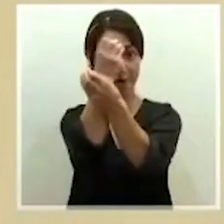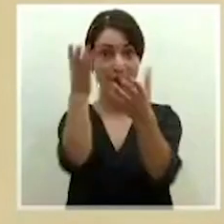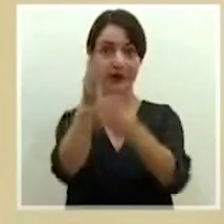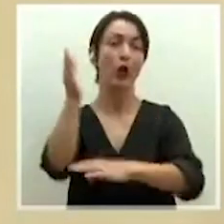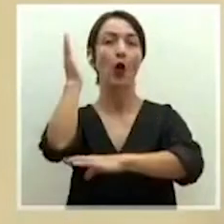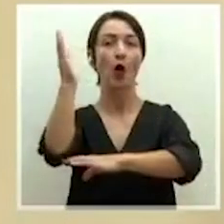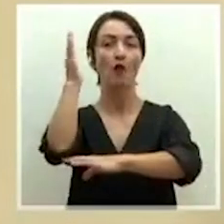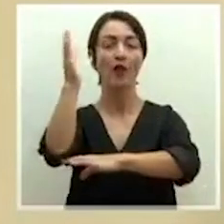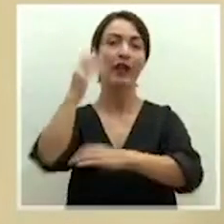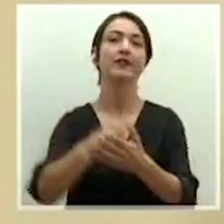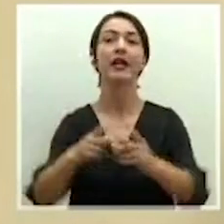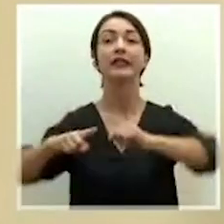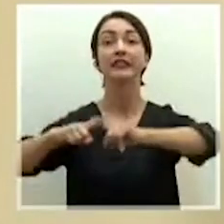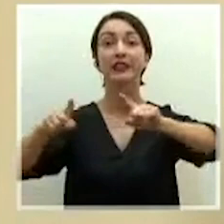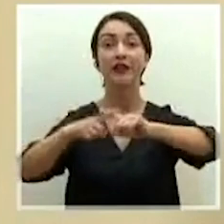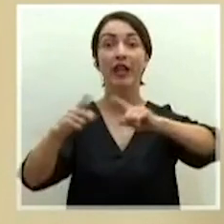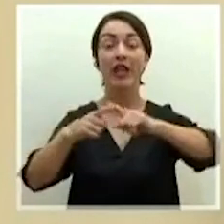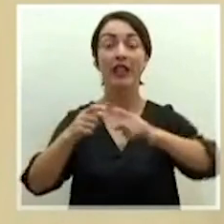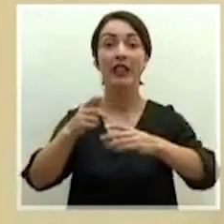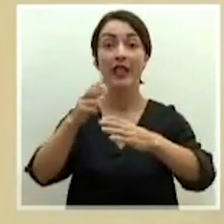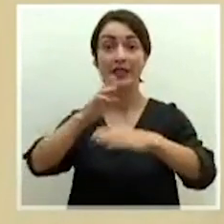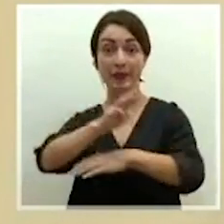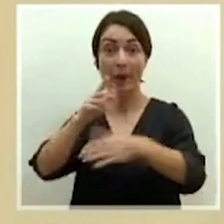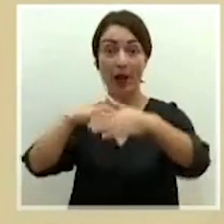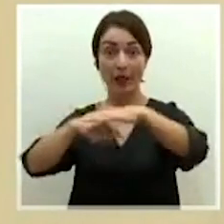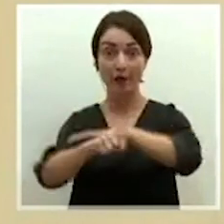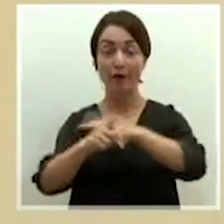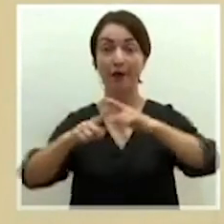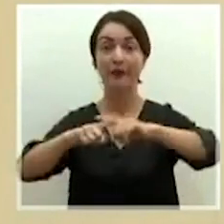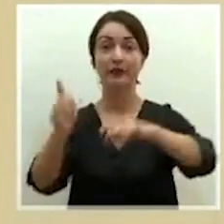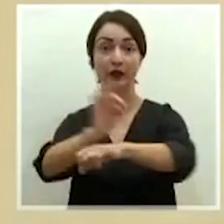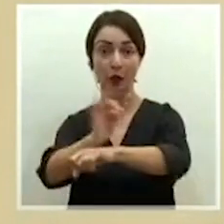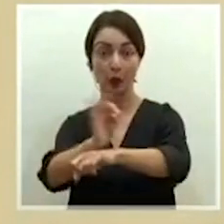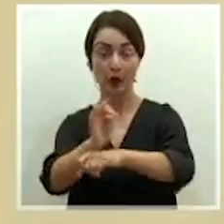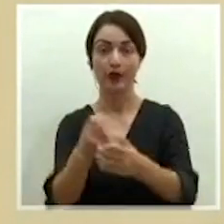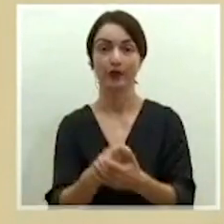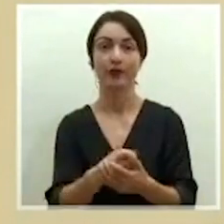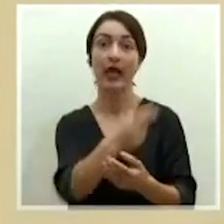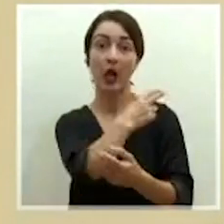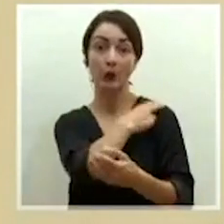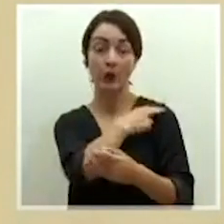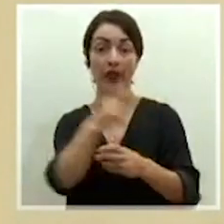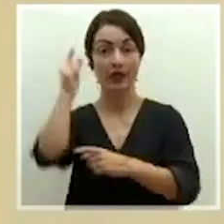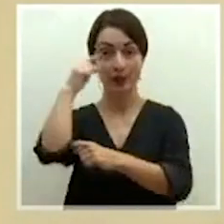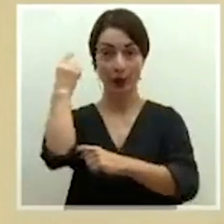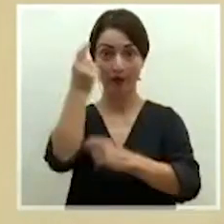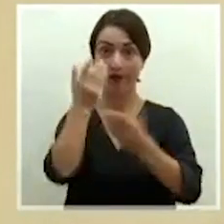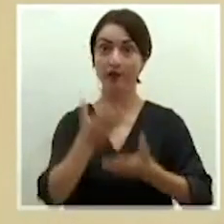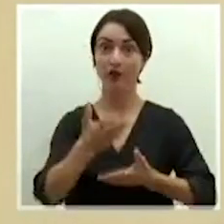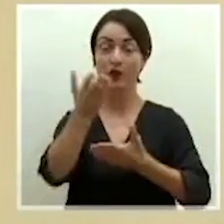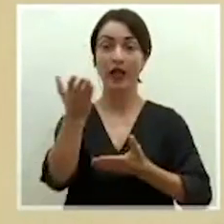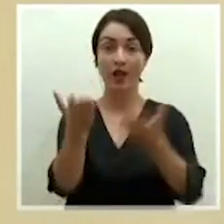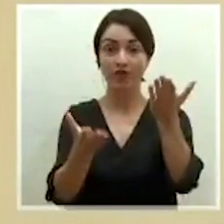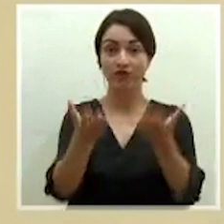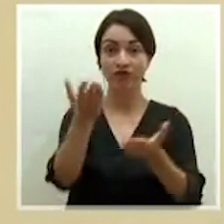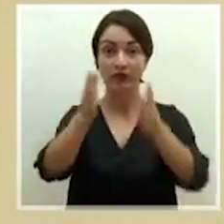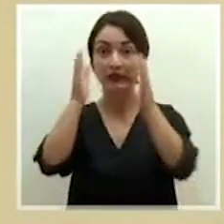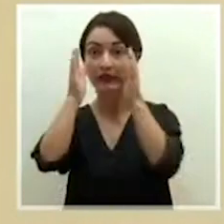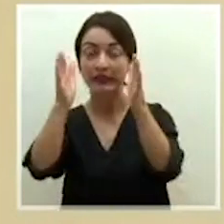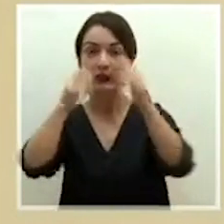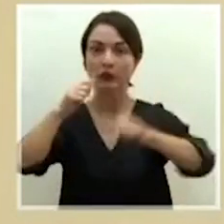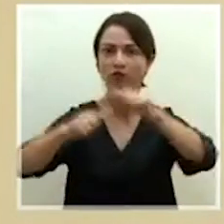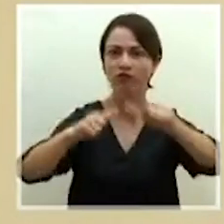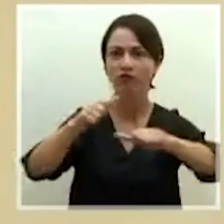De prensa a través de las distintas plataformas de los medios de comunicación, en el cual las autoridades de gobierno nos darán el balance de la atención y